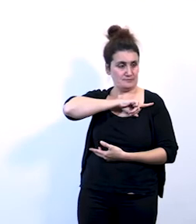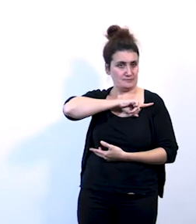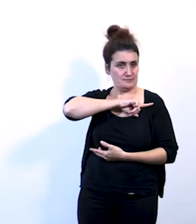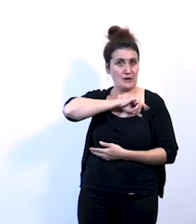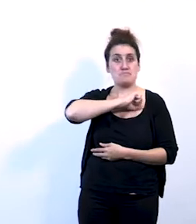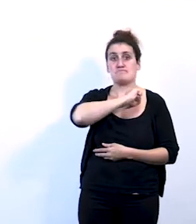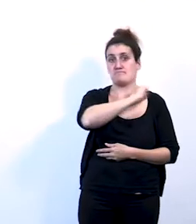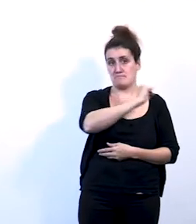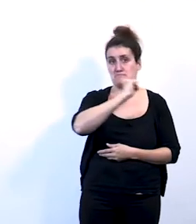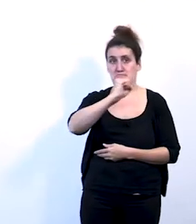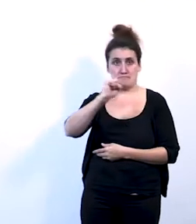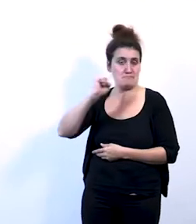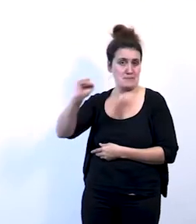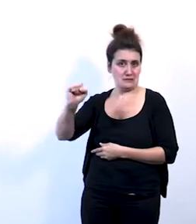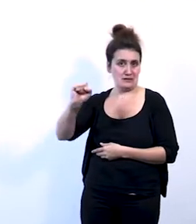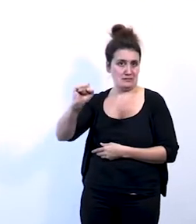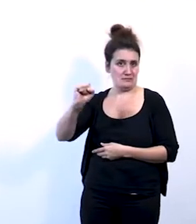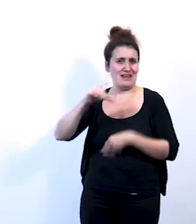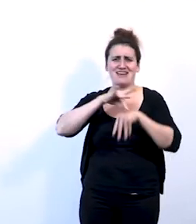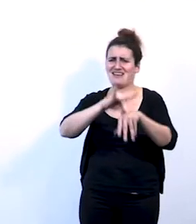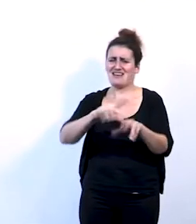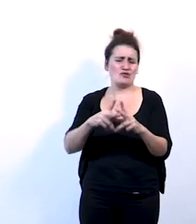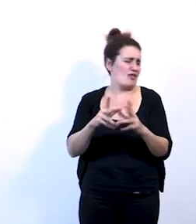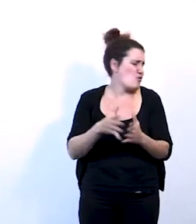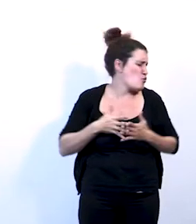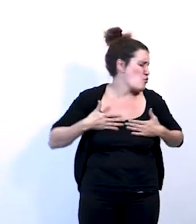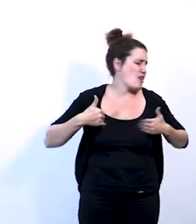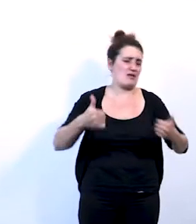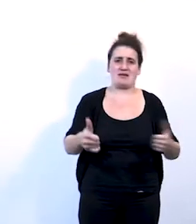mata a cualquier agenda social, mata